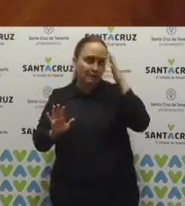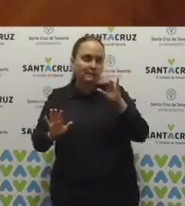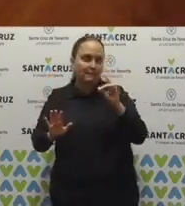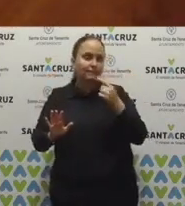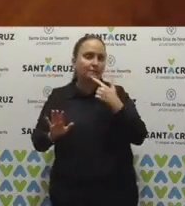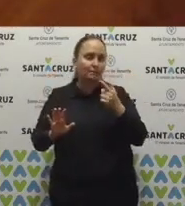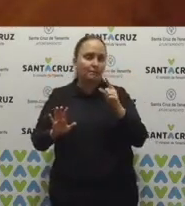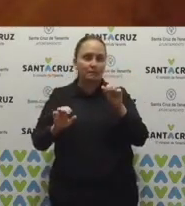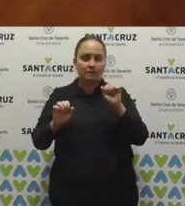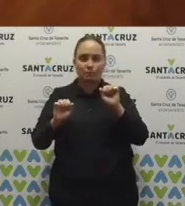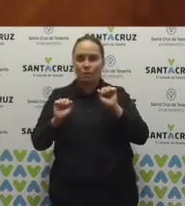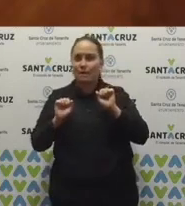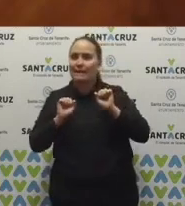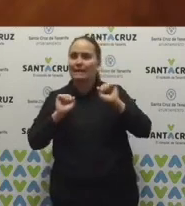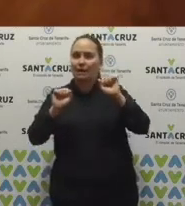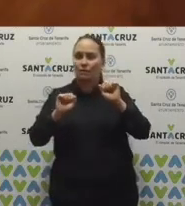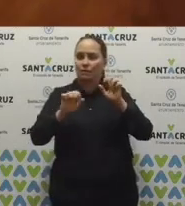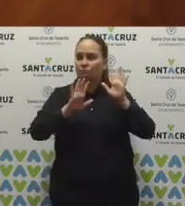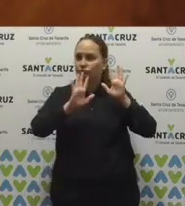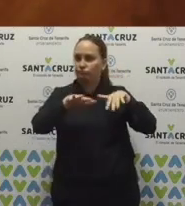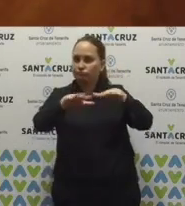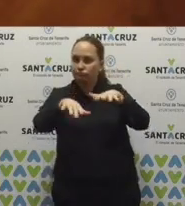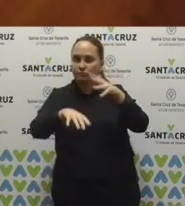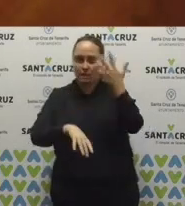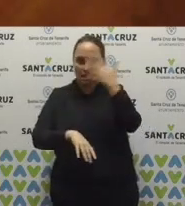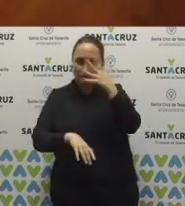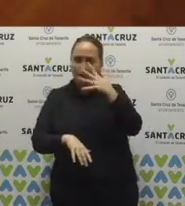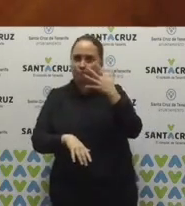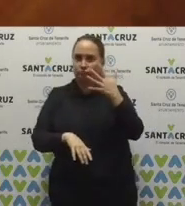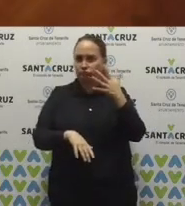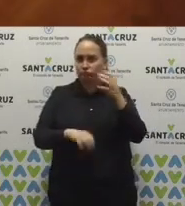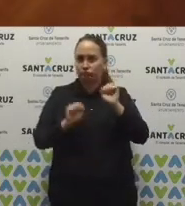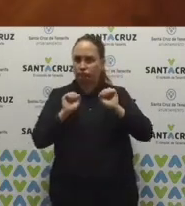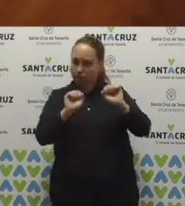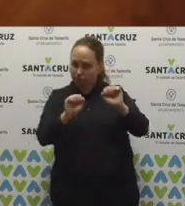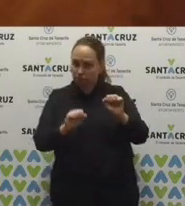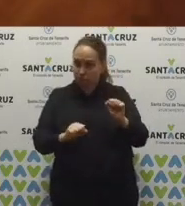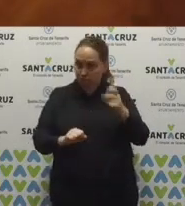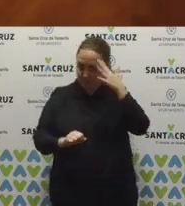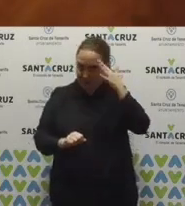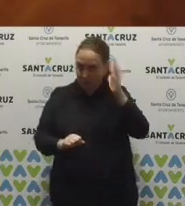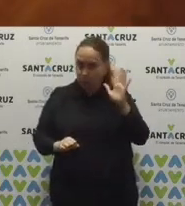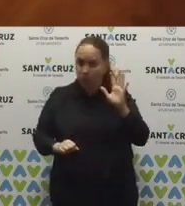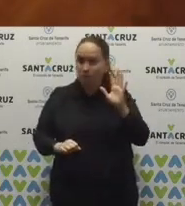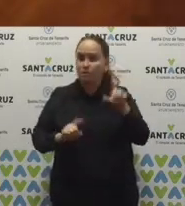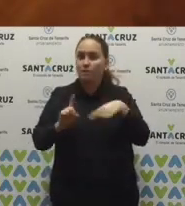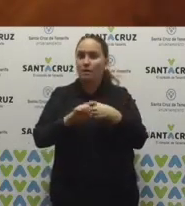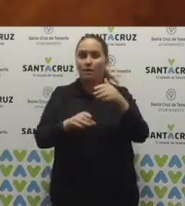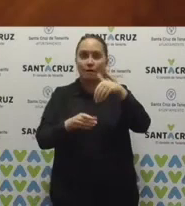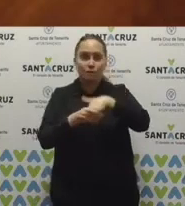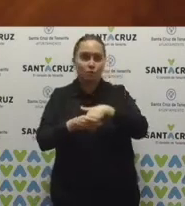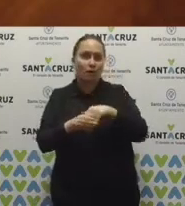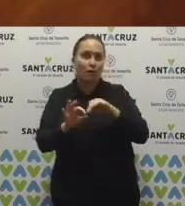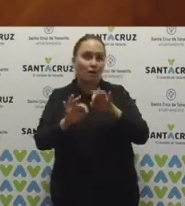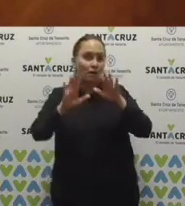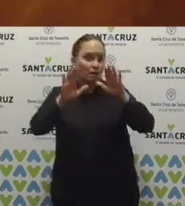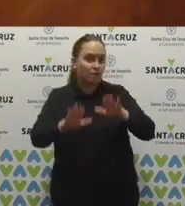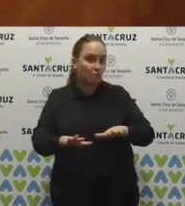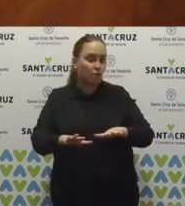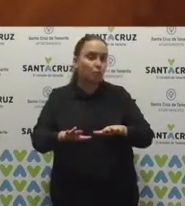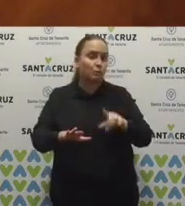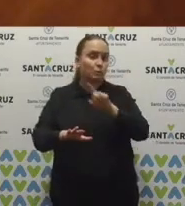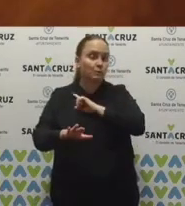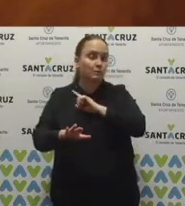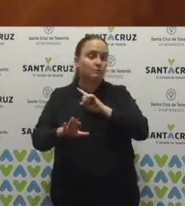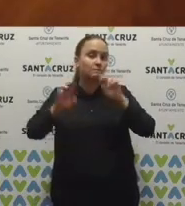carnaval era durante todo este periodo y votarían a favor de que no se vuelva a